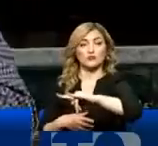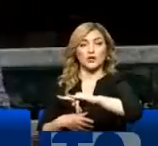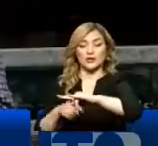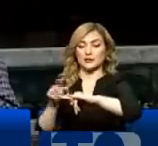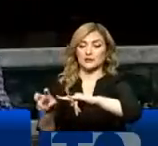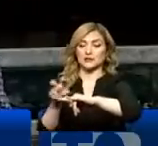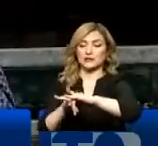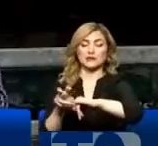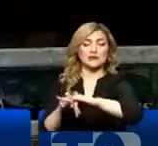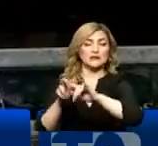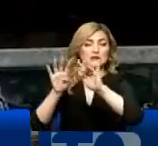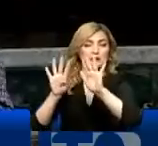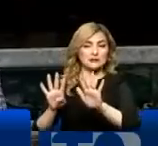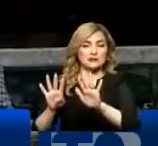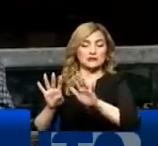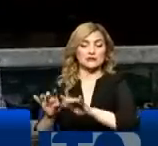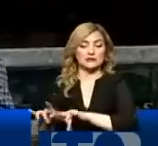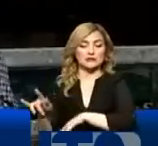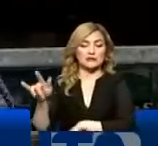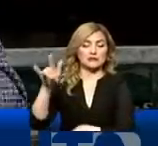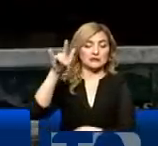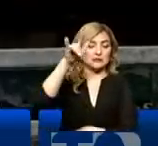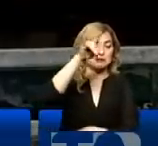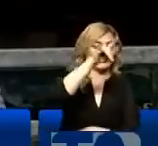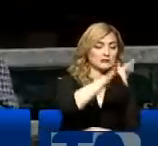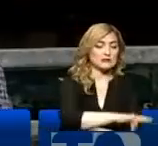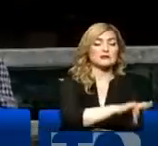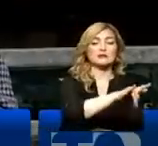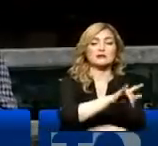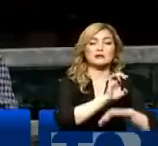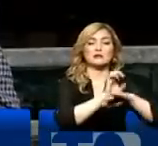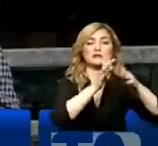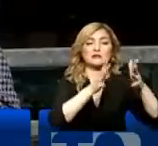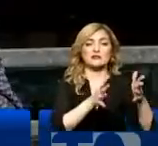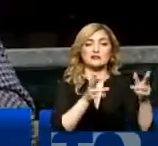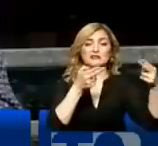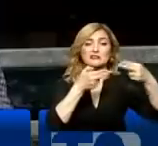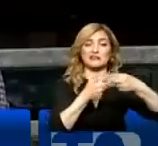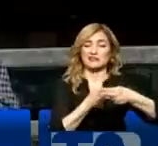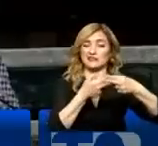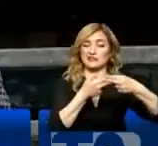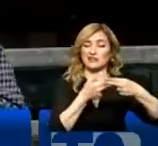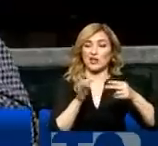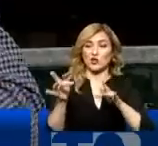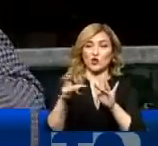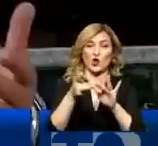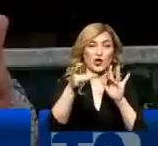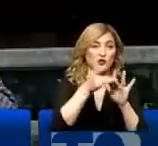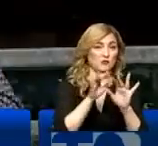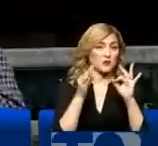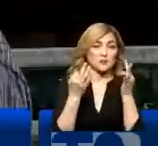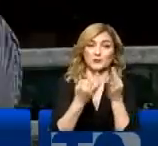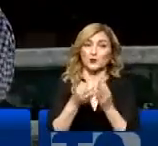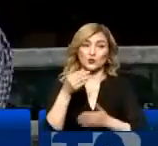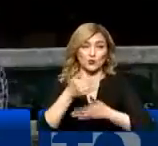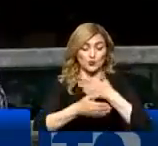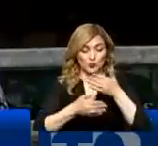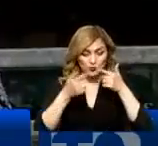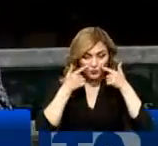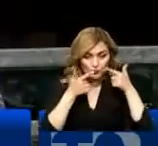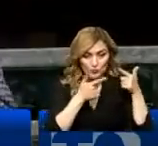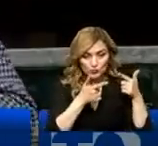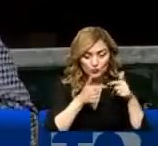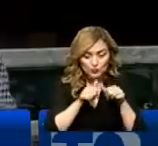los ecuatorianos, cuando esto se produzca, tienen que estar sometidos a una cuarentena, es decir, un proceso de